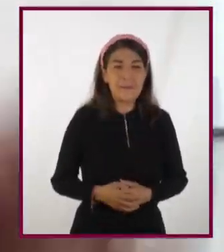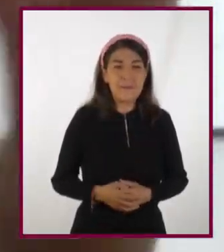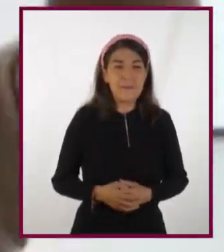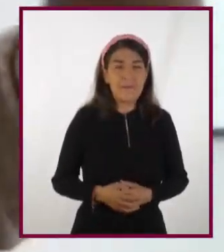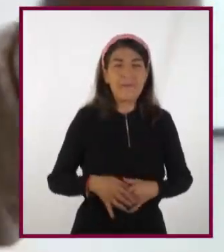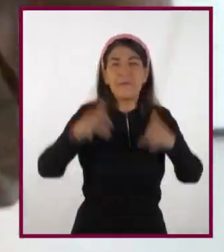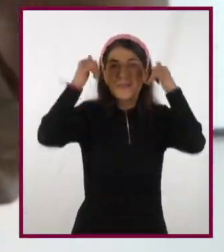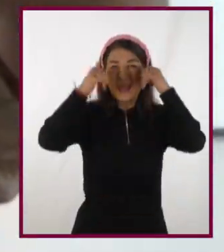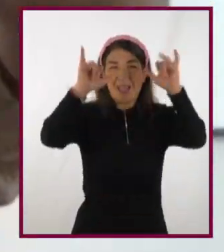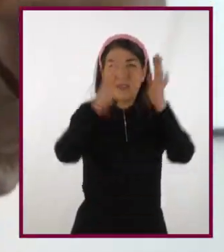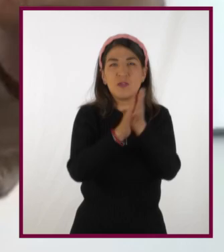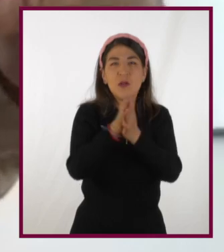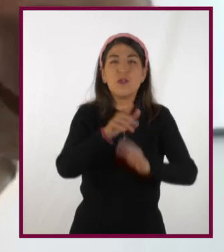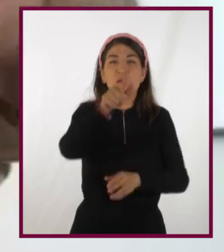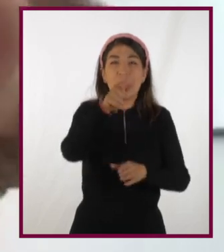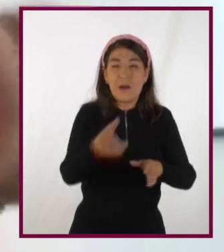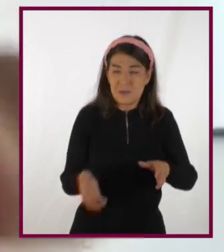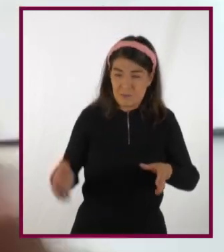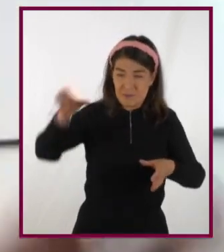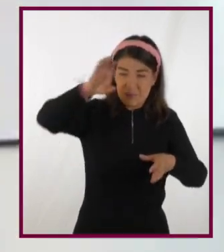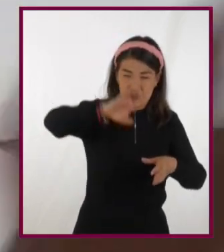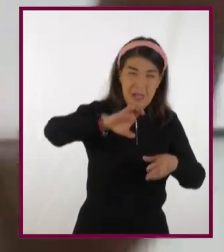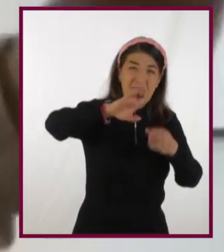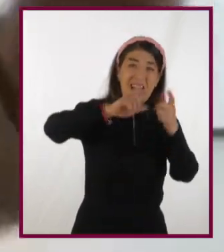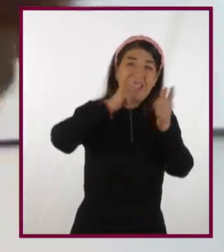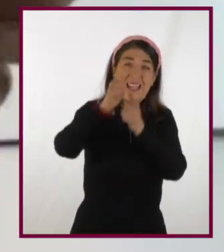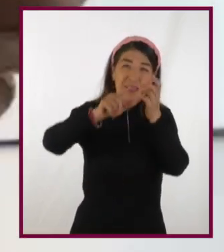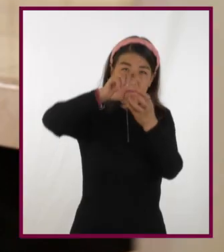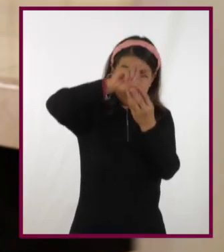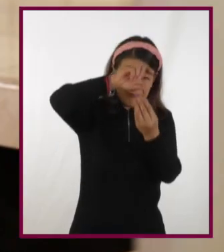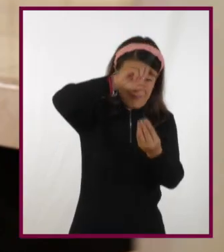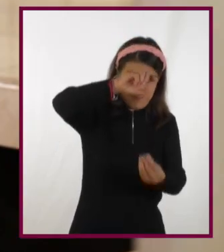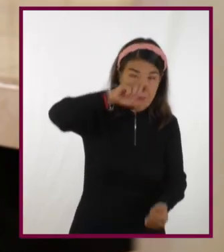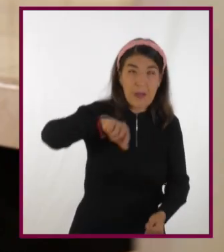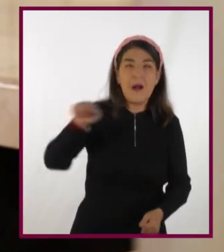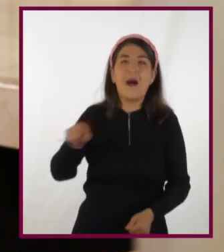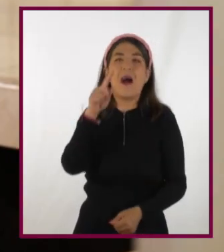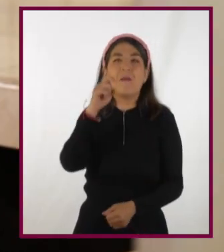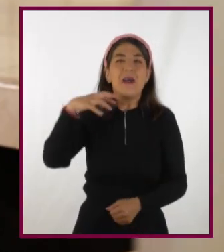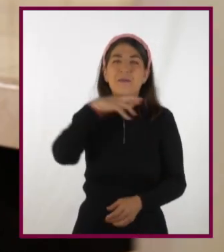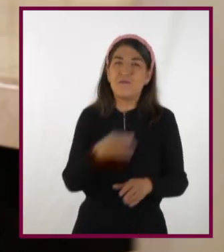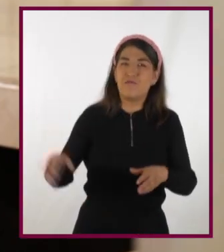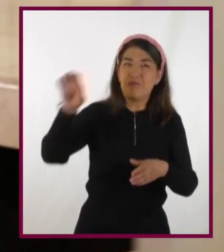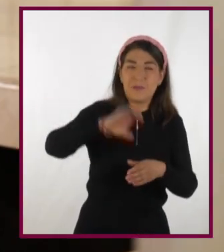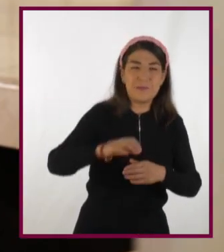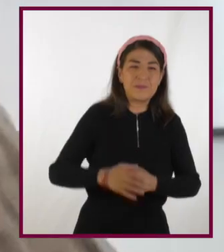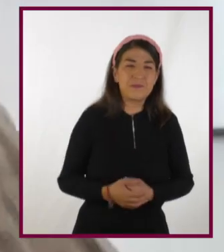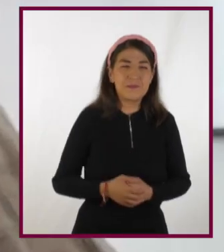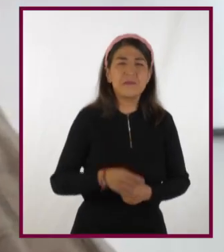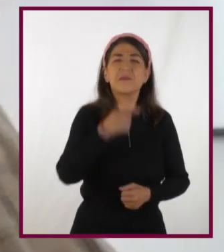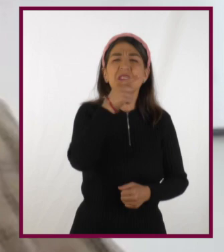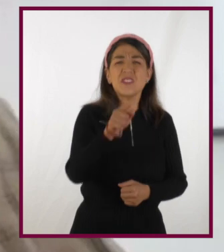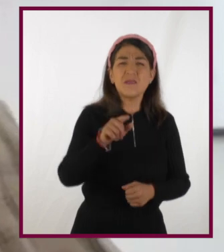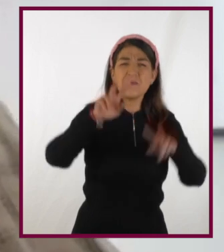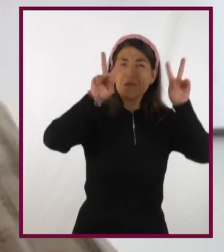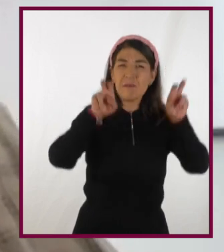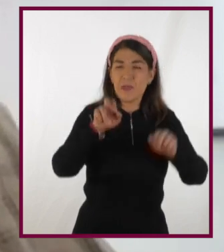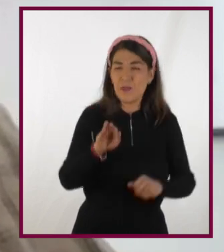cajeta, esta va a derramarse mucho más lentamente que agua. ¿Qué es un fluido newtoniano?